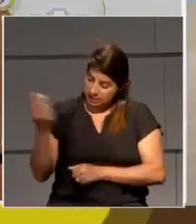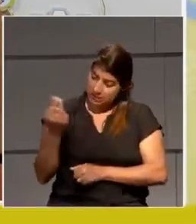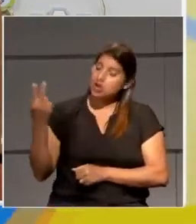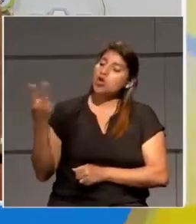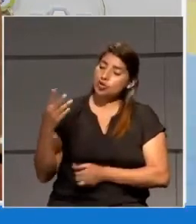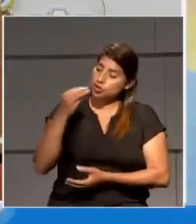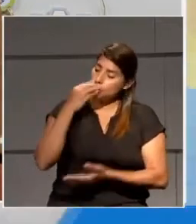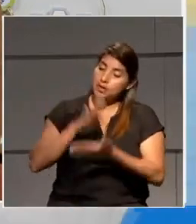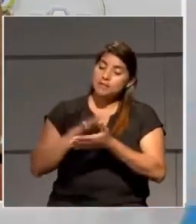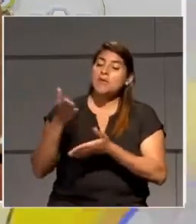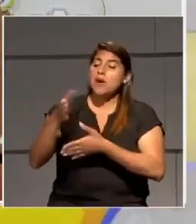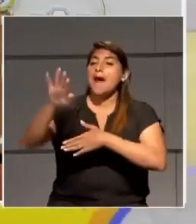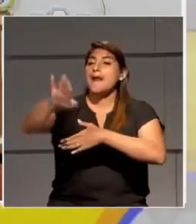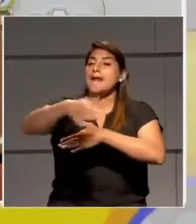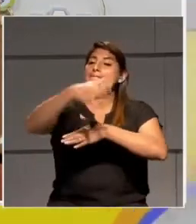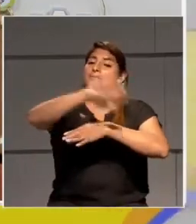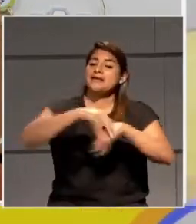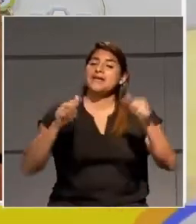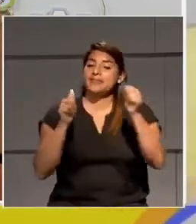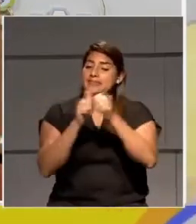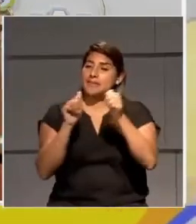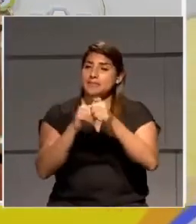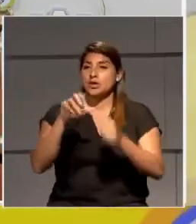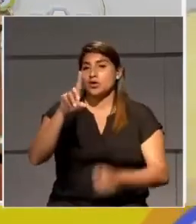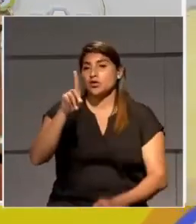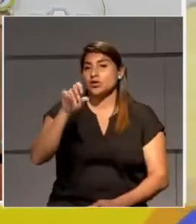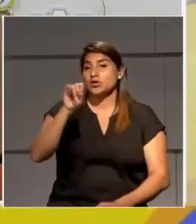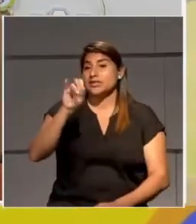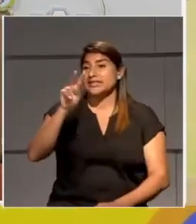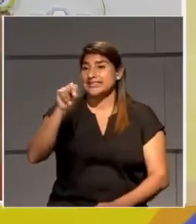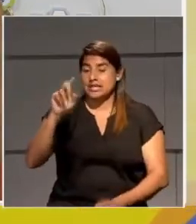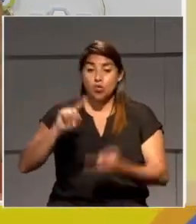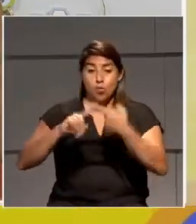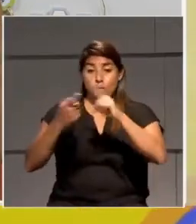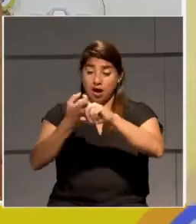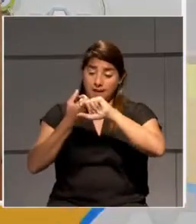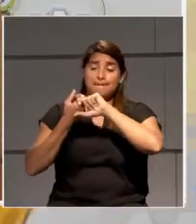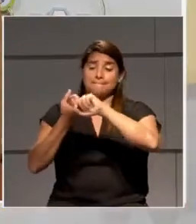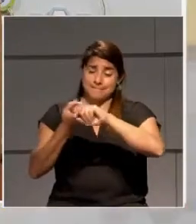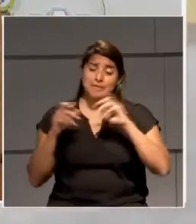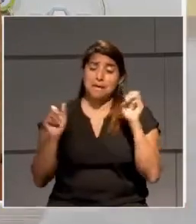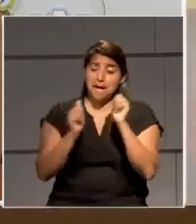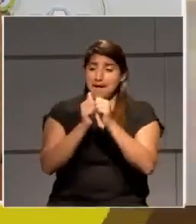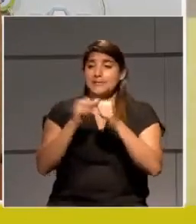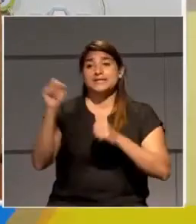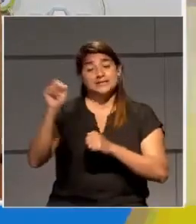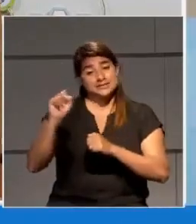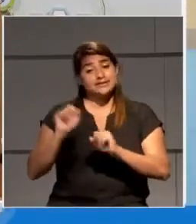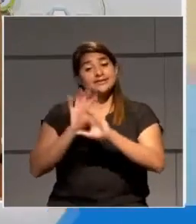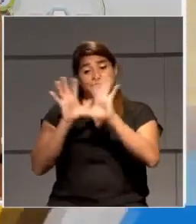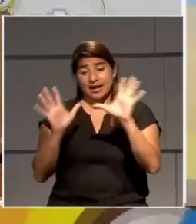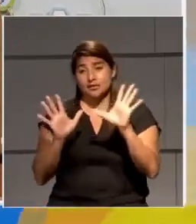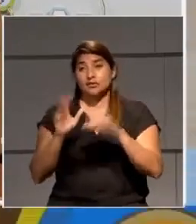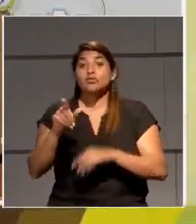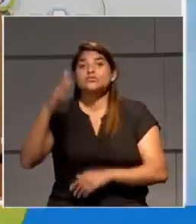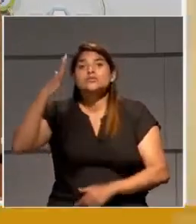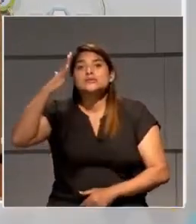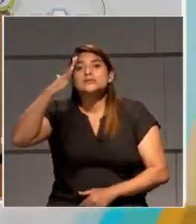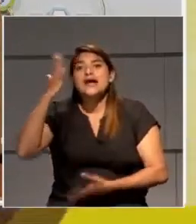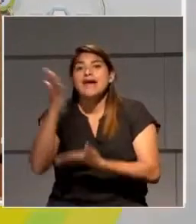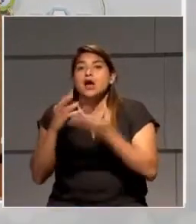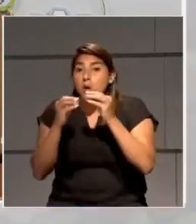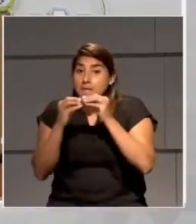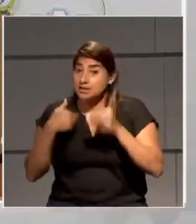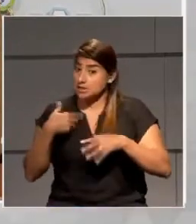también? Y me lo llevé a la playa. Qué dichoso hasta tener un amigo así. Ah, sí. ¿Y sabes qué más